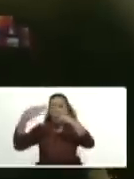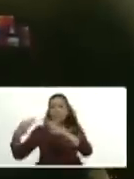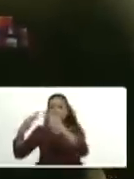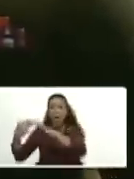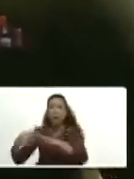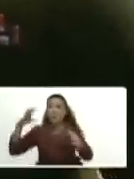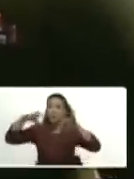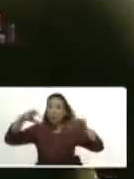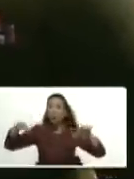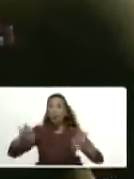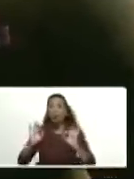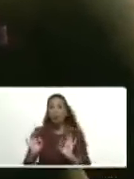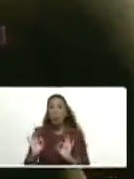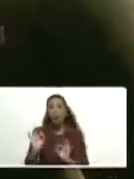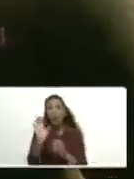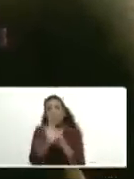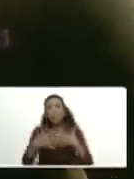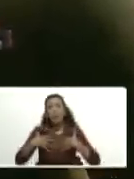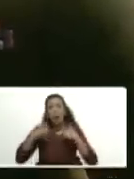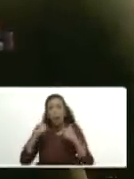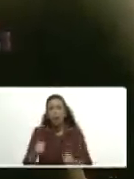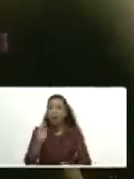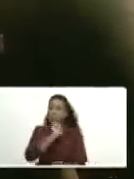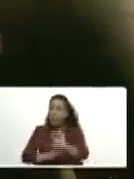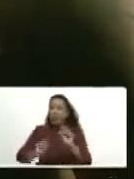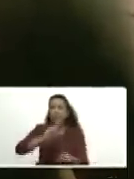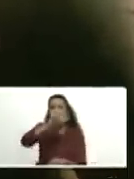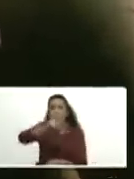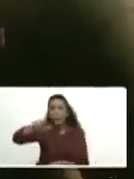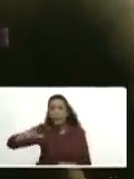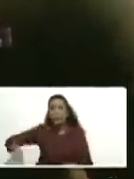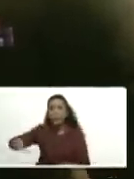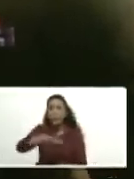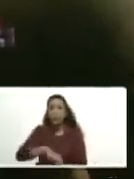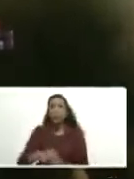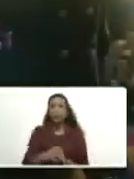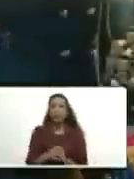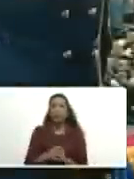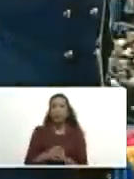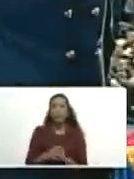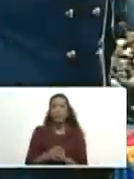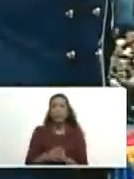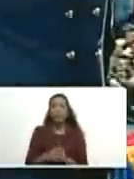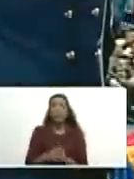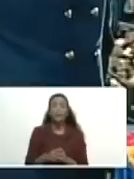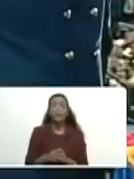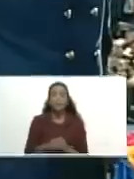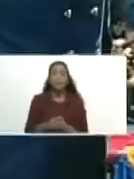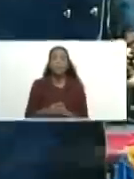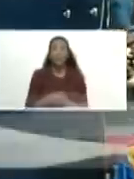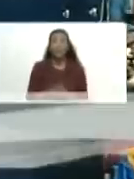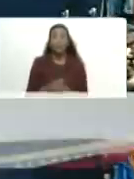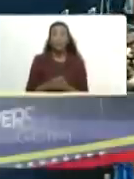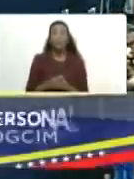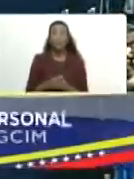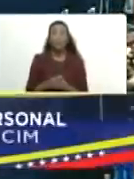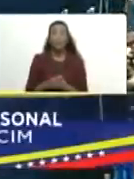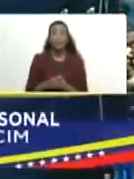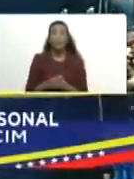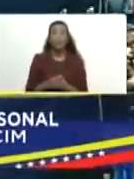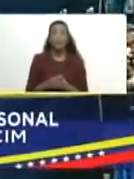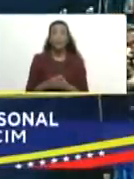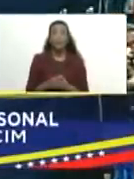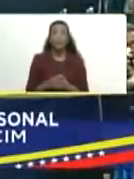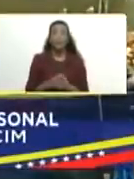del funcionamiento esencial de la seguridad y defensa de la nación con el funcionamiento de los cuatro componentes. Buenas tardes, mi comandante jefe. Permiso para recibir el grado de